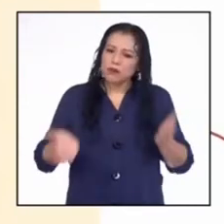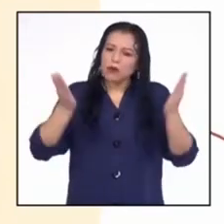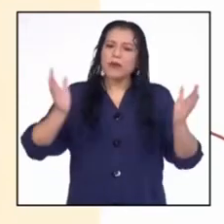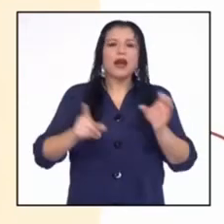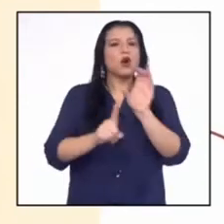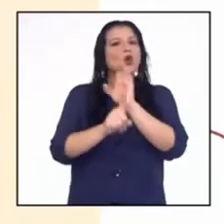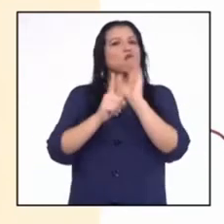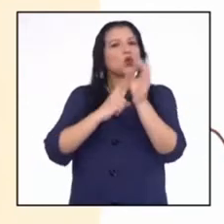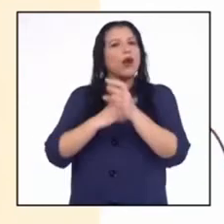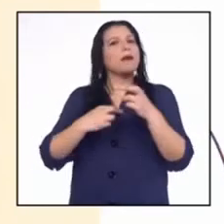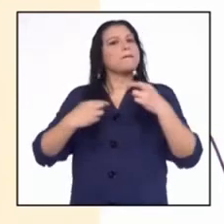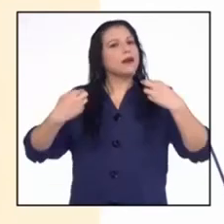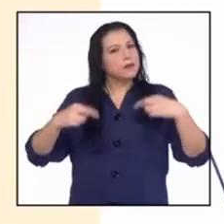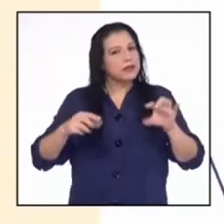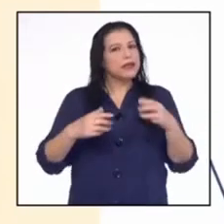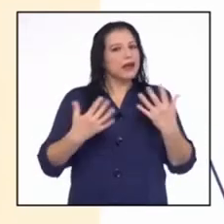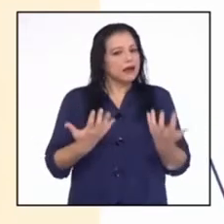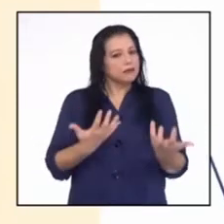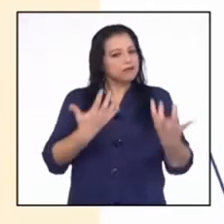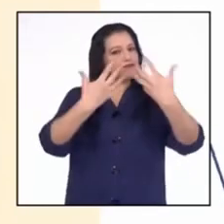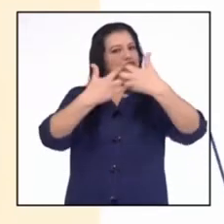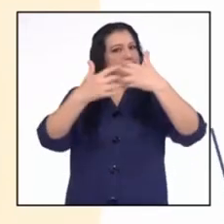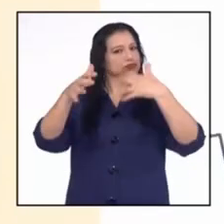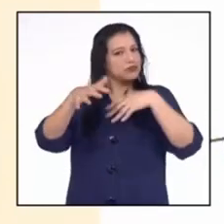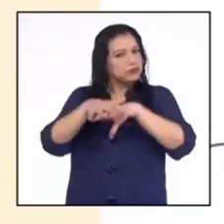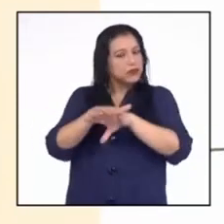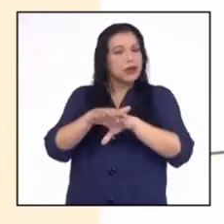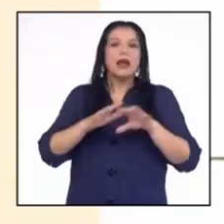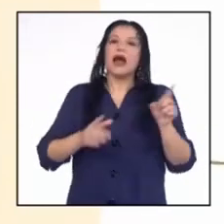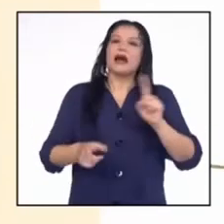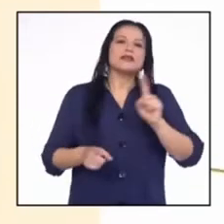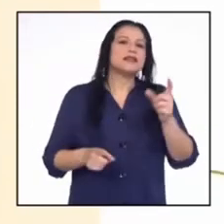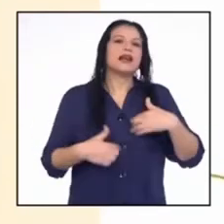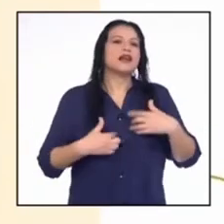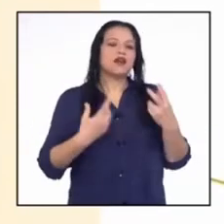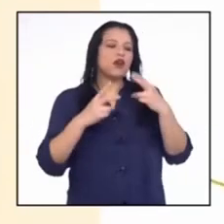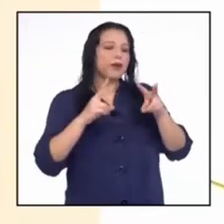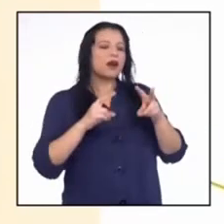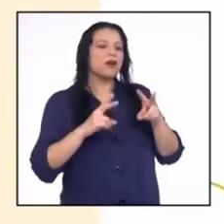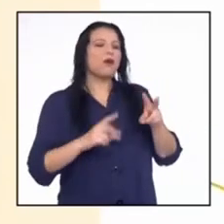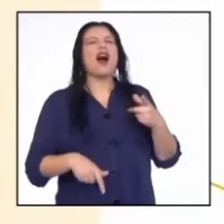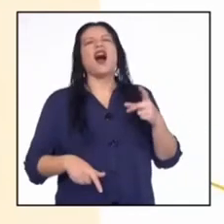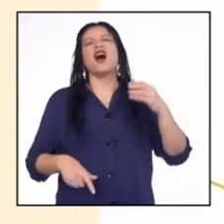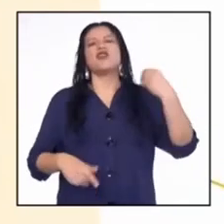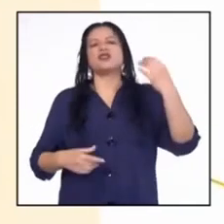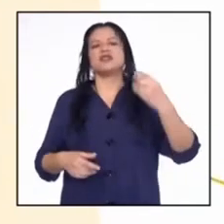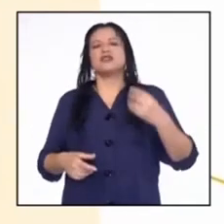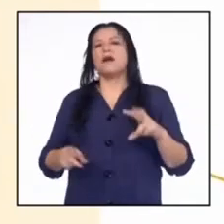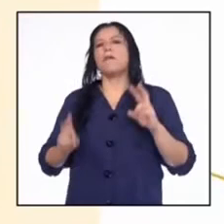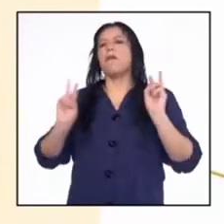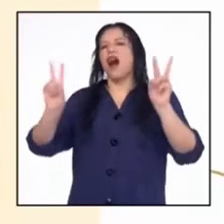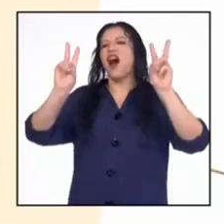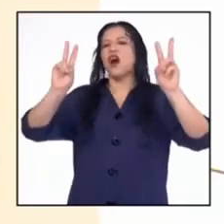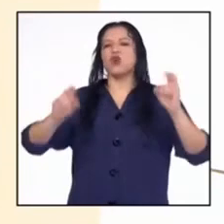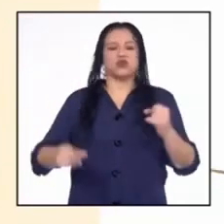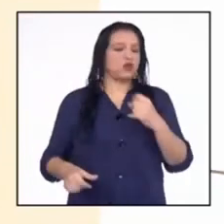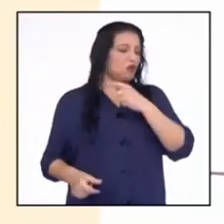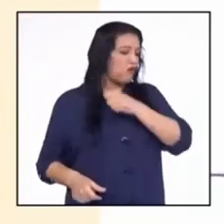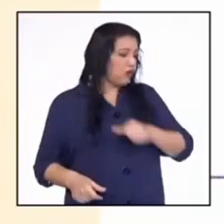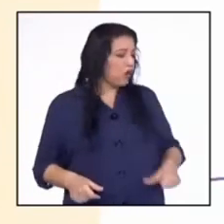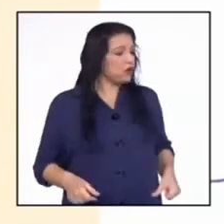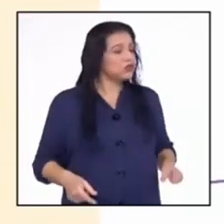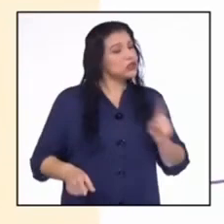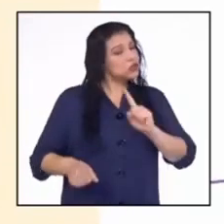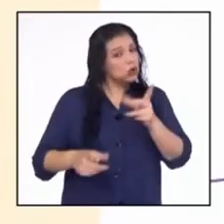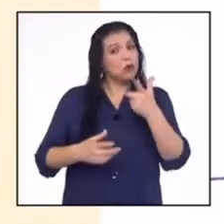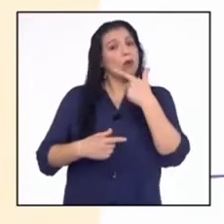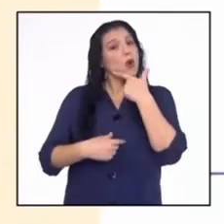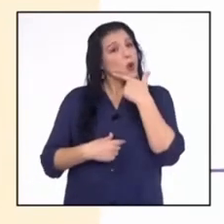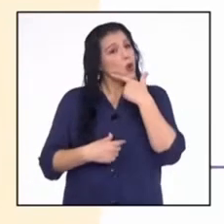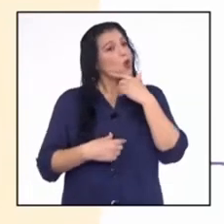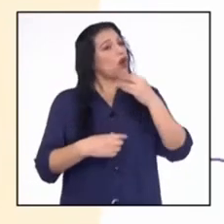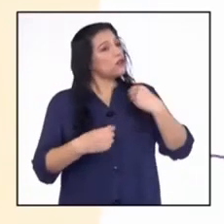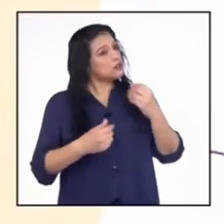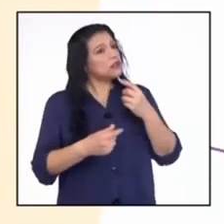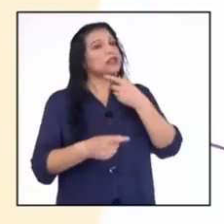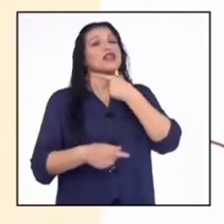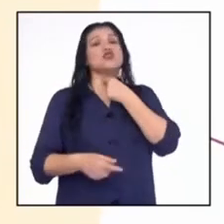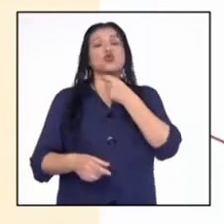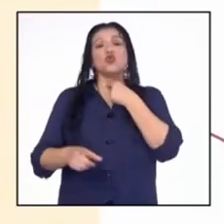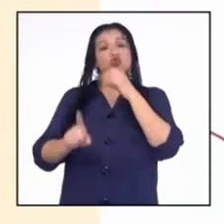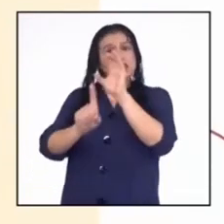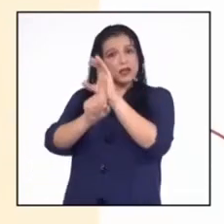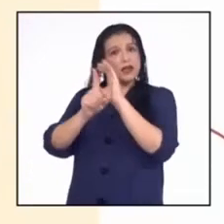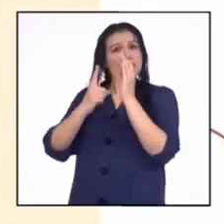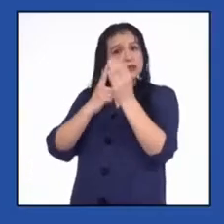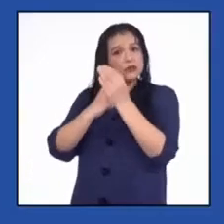y permitía que se integren. Así ya no los ven como flojos o vagos, sino como que les gusta la cultura.